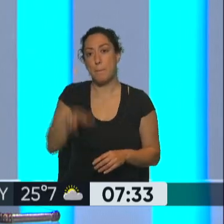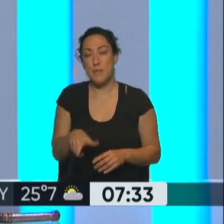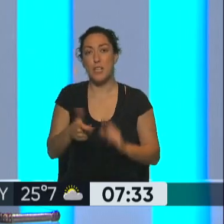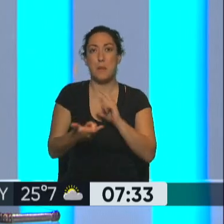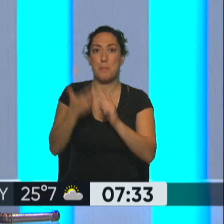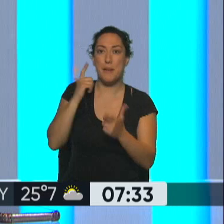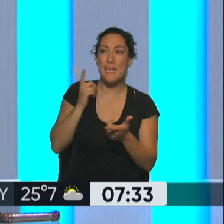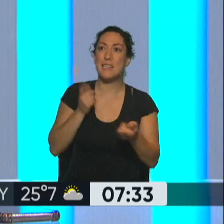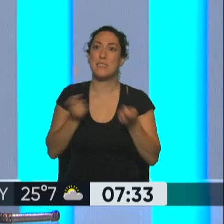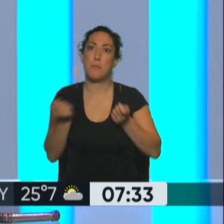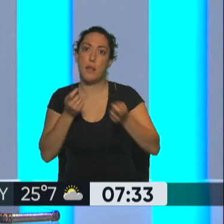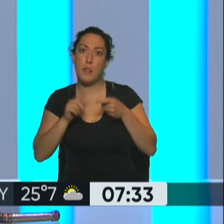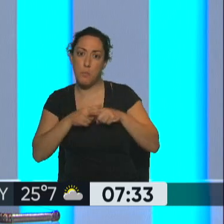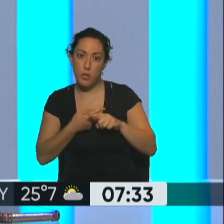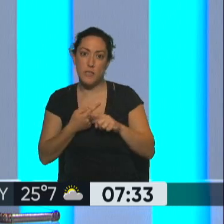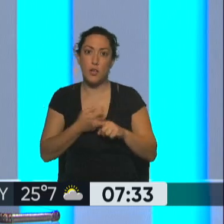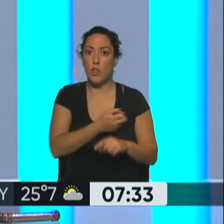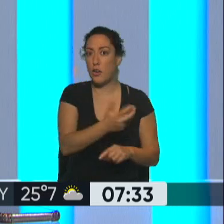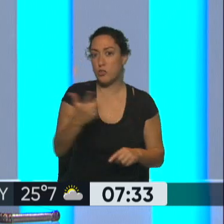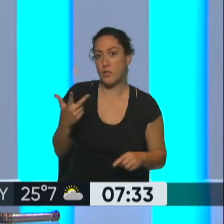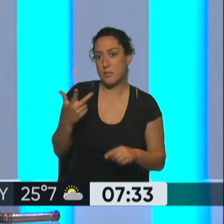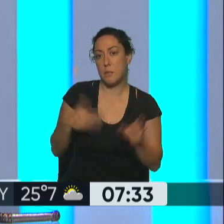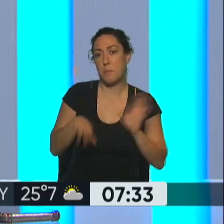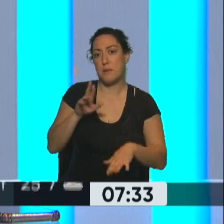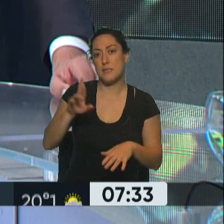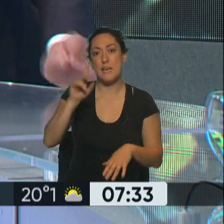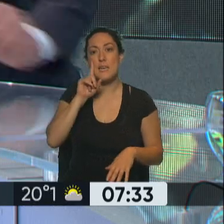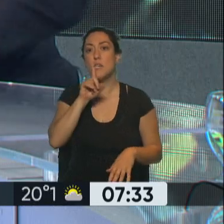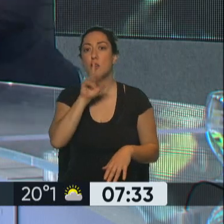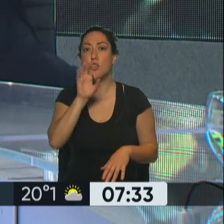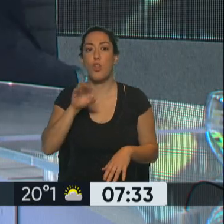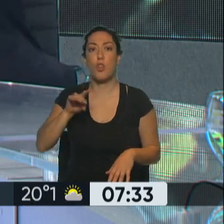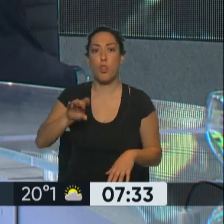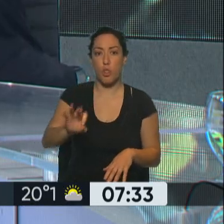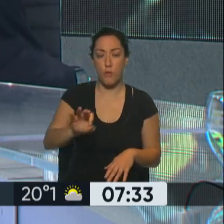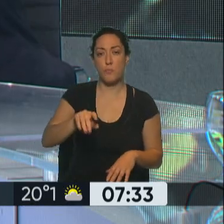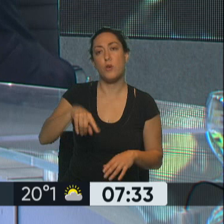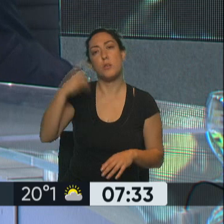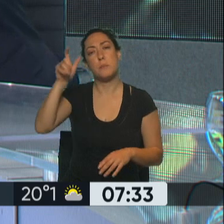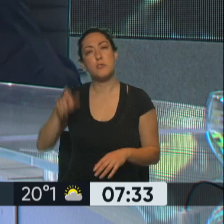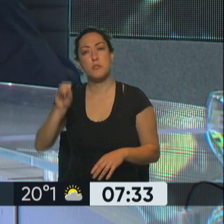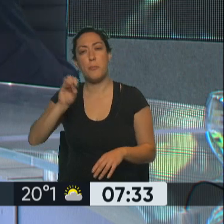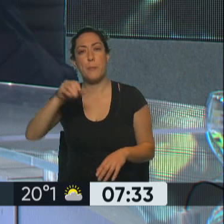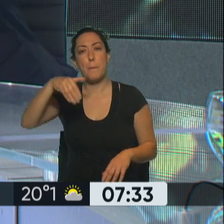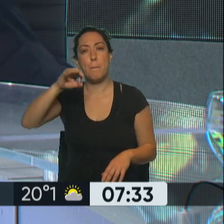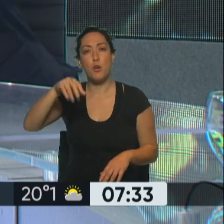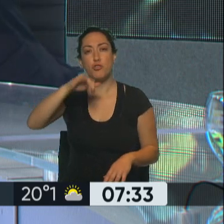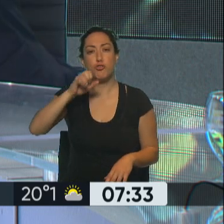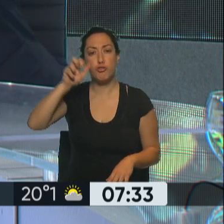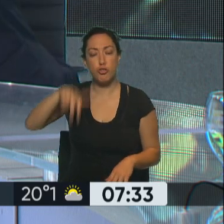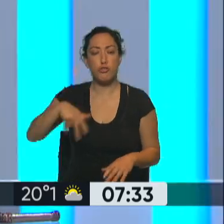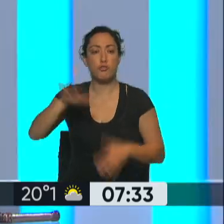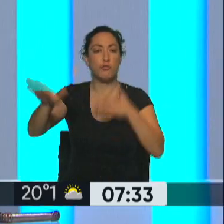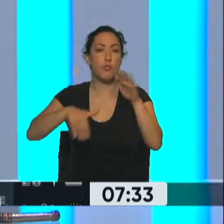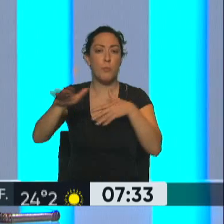mayor manejo político de los tres que estamos mencionando es Cristian Ritondo. Emilio Monzó quedó totalmente descartado, ¿no? En el marco de lo que fue la convocatoria,